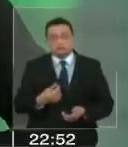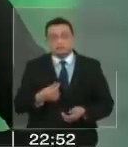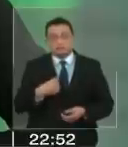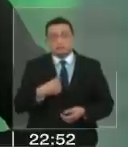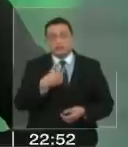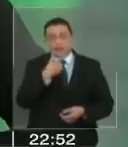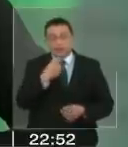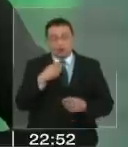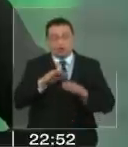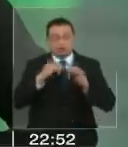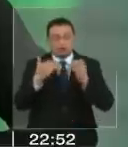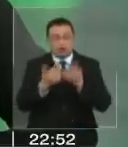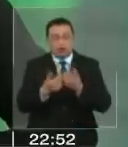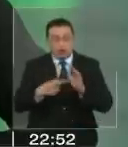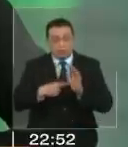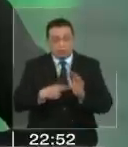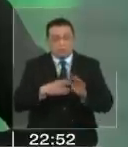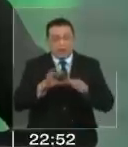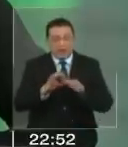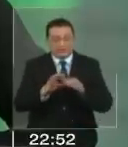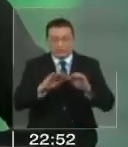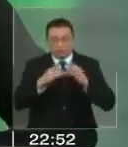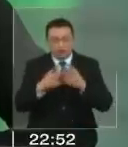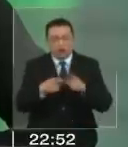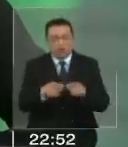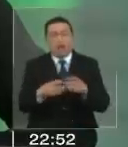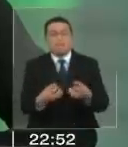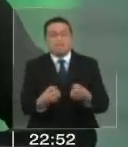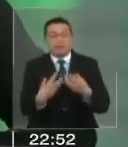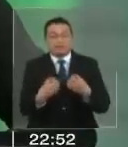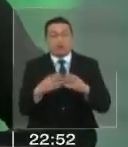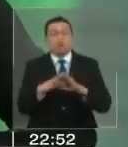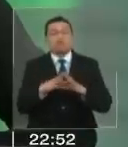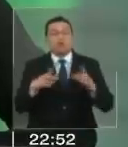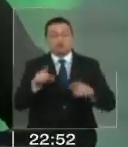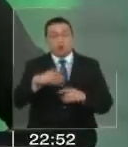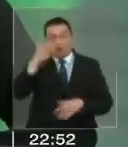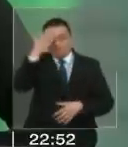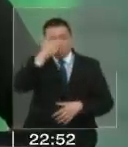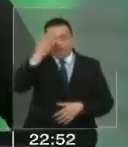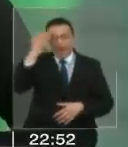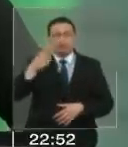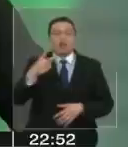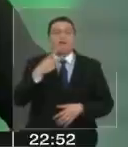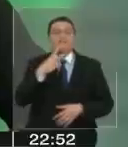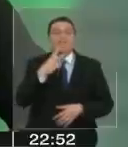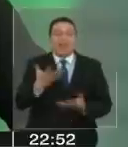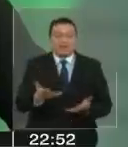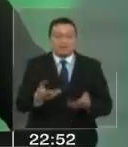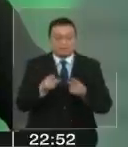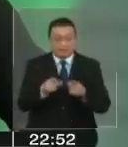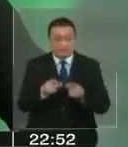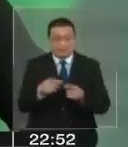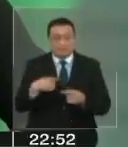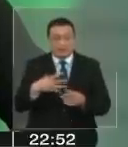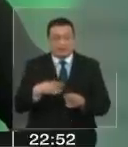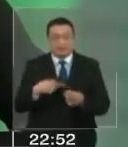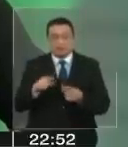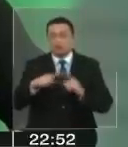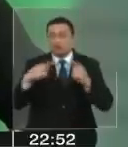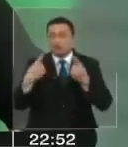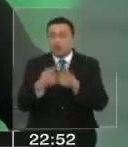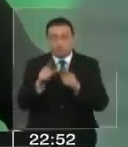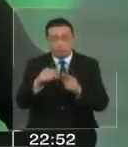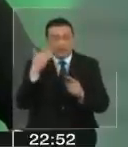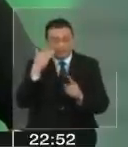Quiero demostrarle todo el agradecimiento que le tengo por todo lo que me ha enseñado. Pablo para mí ha sido mi maestro de vida. Y no para mí, yo creo que para toda la gente donde se cruzó. Todos